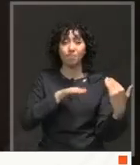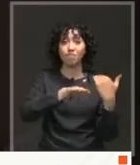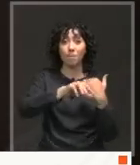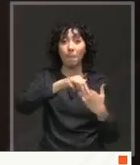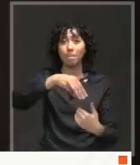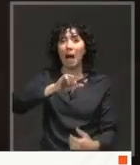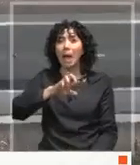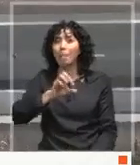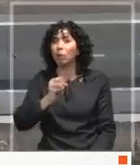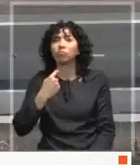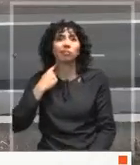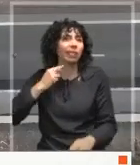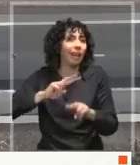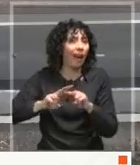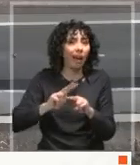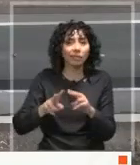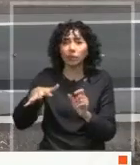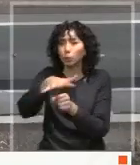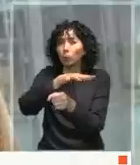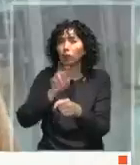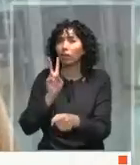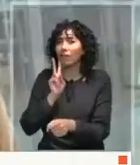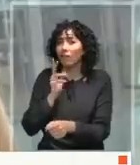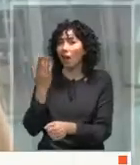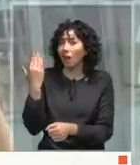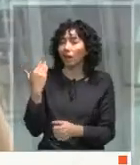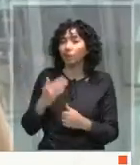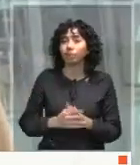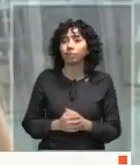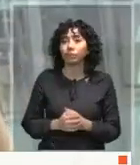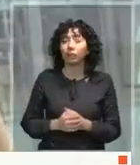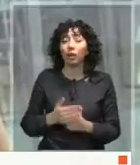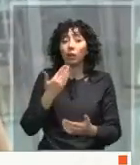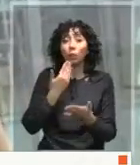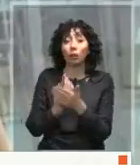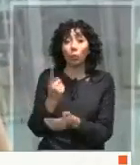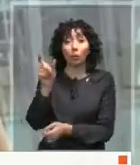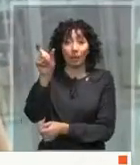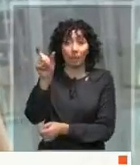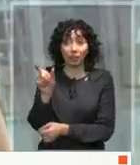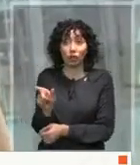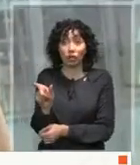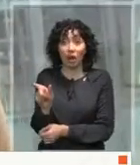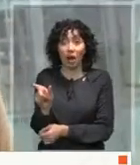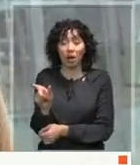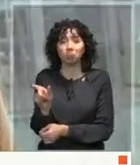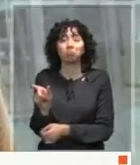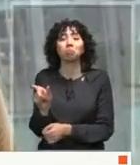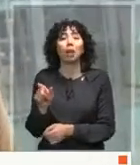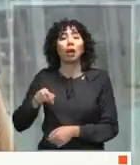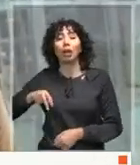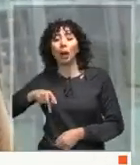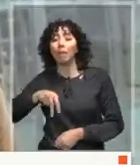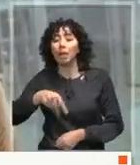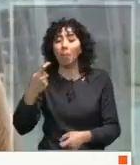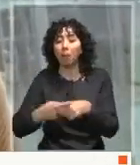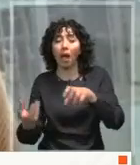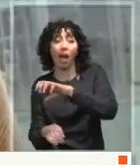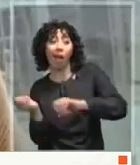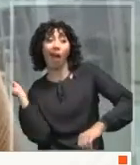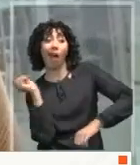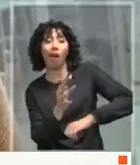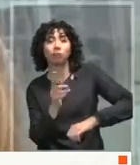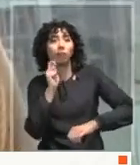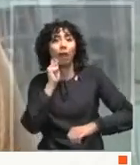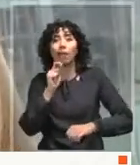ocurrido el viernes con los automovilistas? Pero cuando una persona baja la berma para lanzar proyectiles, se trata directamente de un